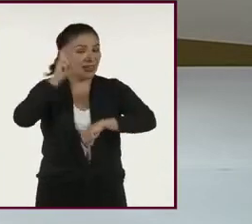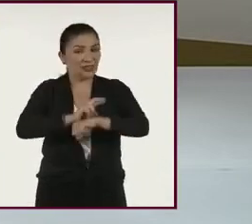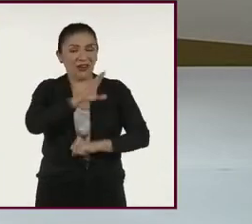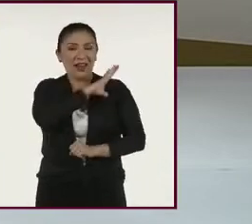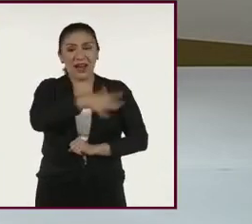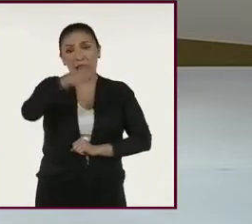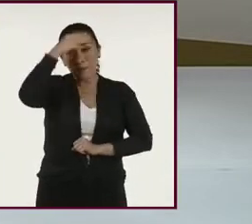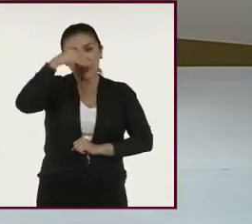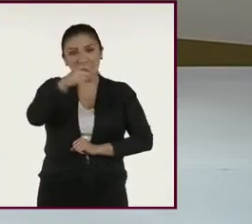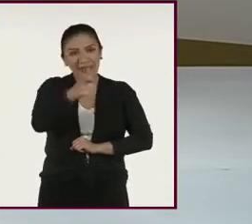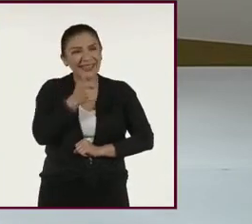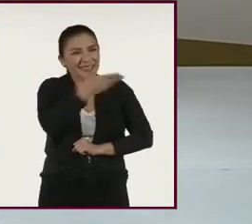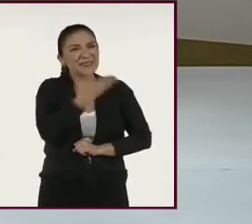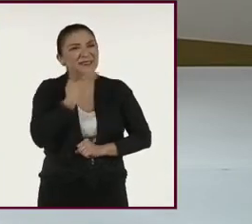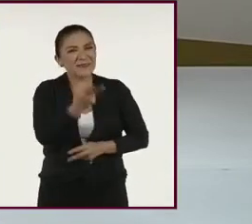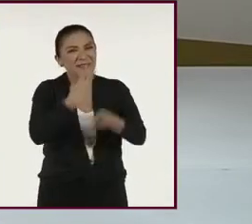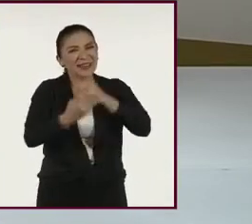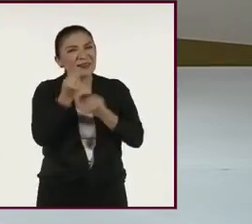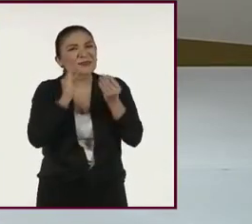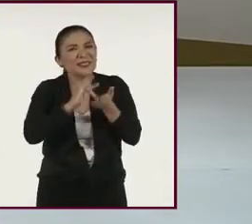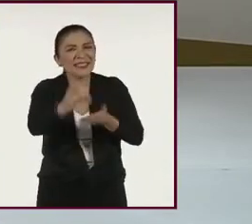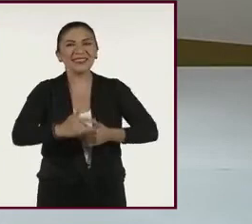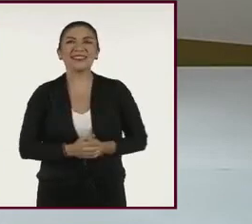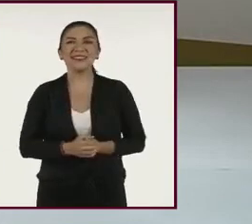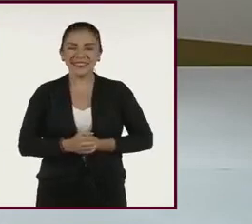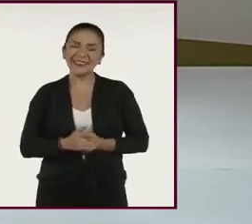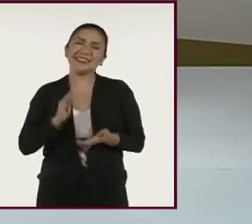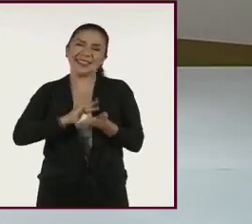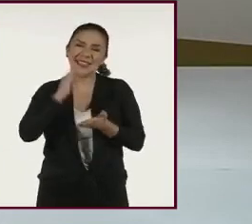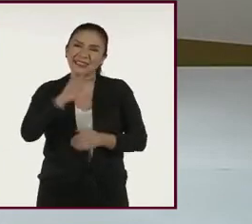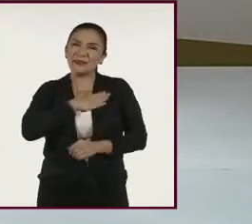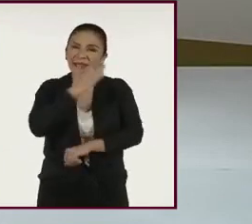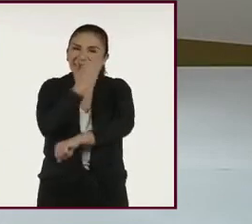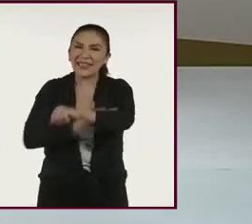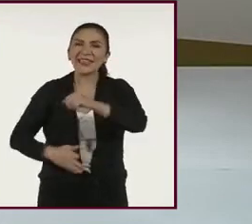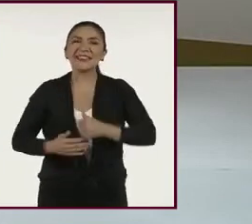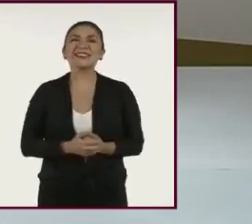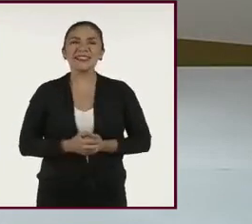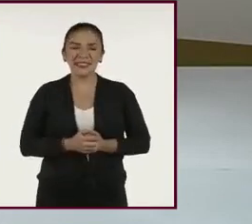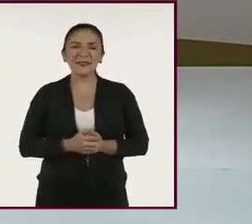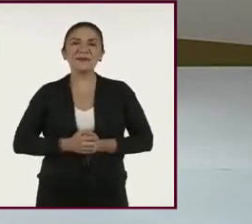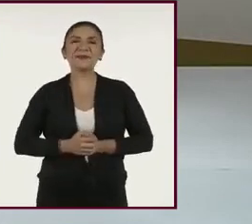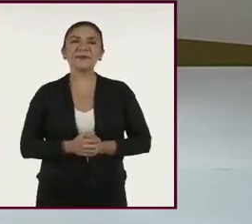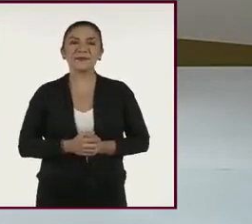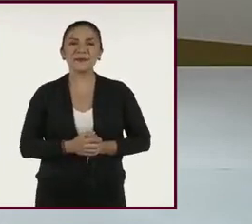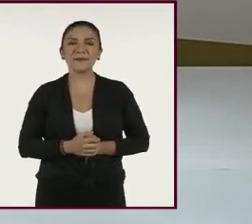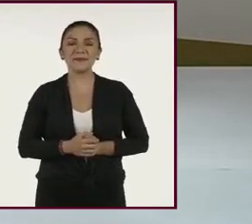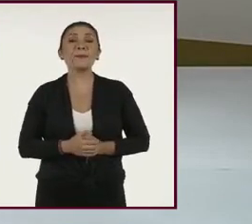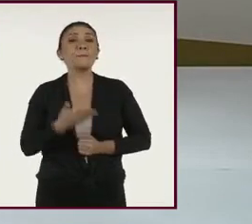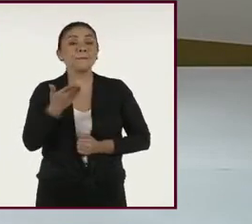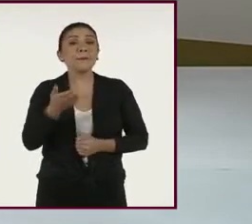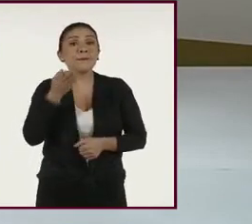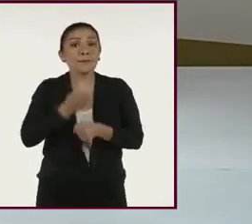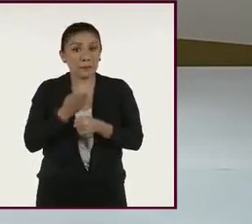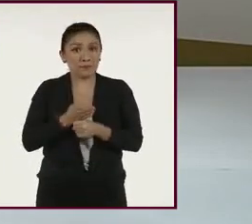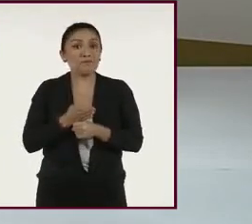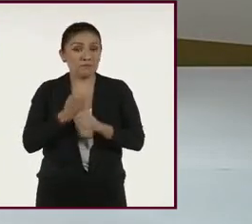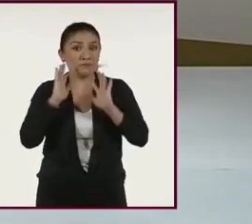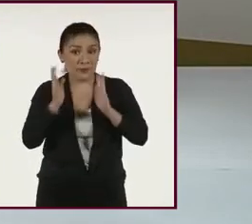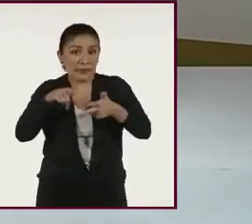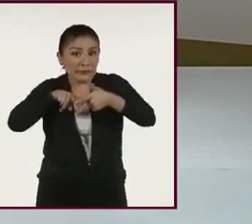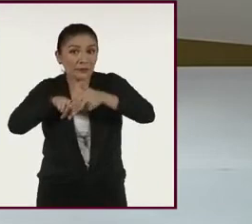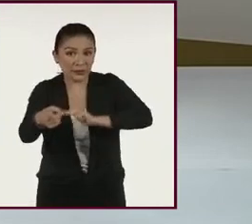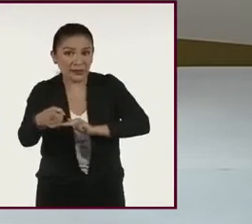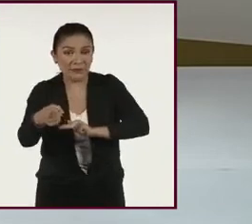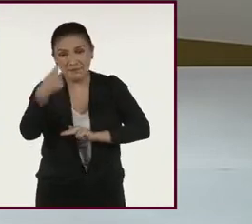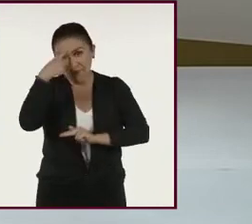Aprende MX. Doctora, bienvenida, muchas gracias. Muchísimas gracias, buenas tardes. Gracias, doctora. Bueno, ¿qué les parece si antes de